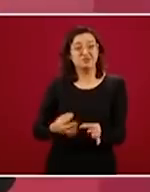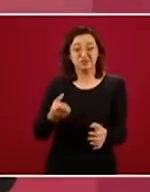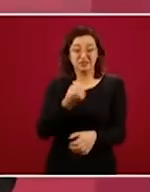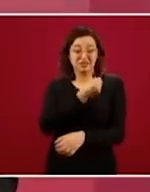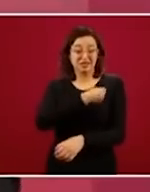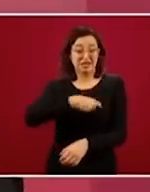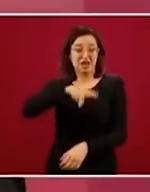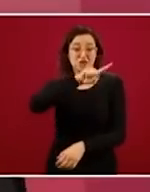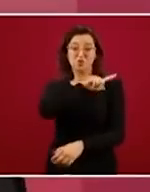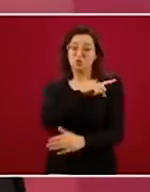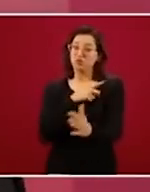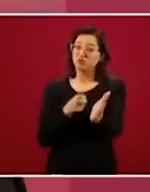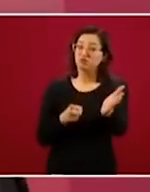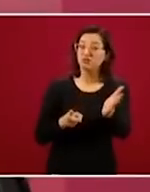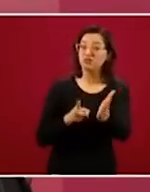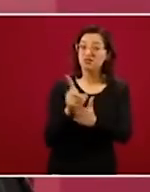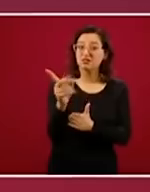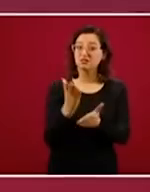la salud